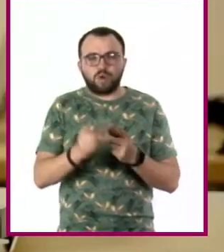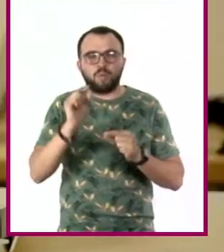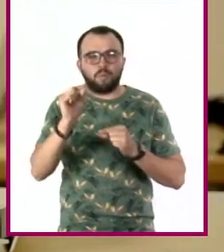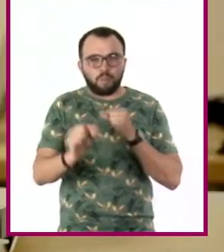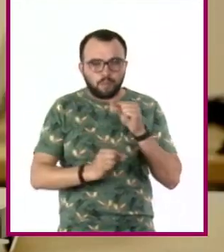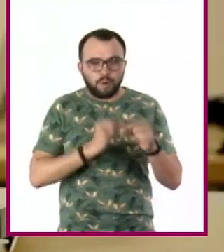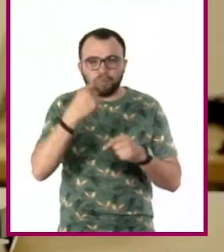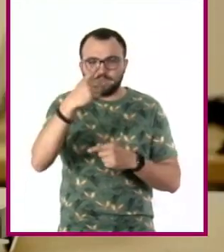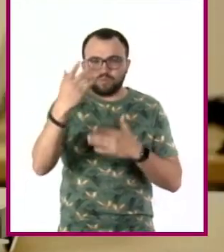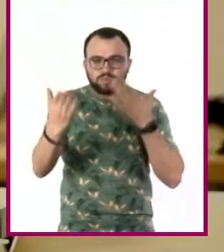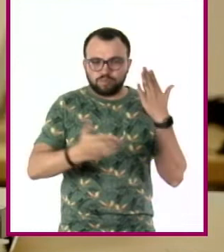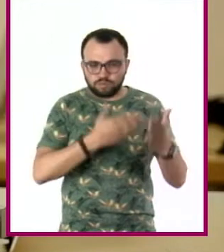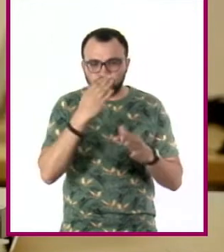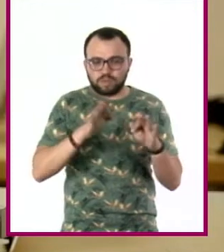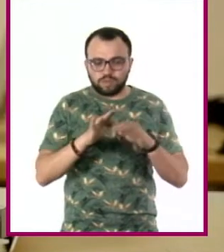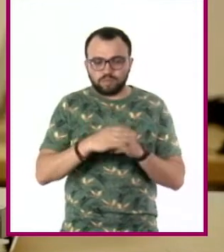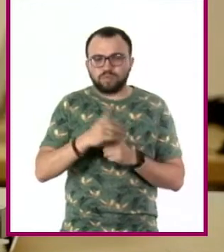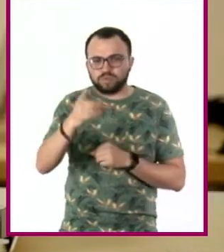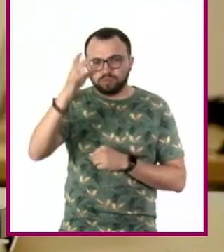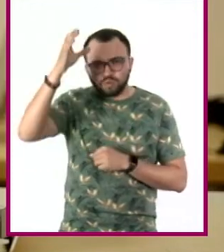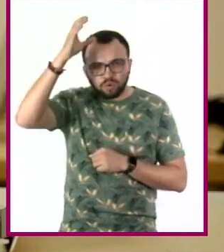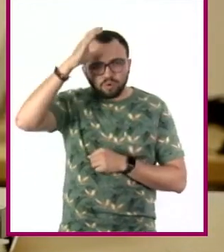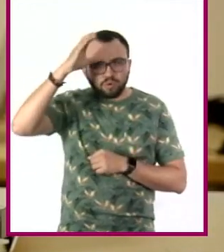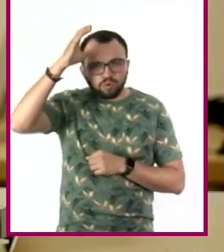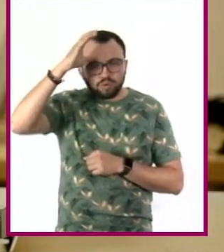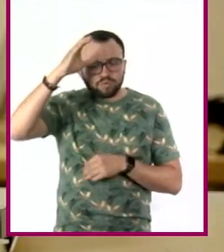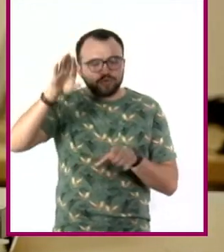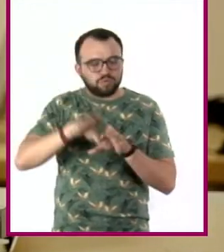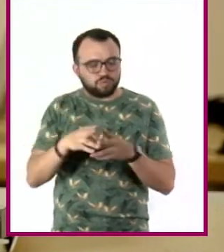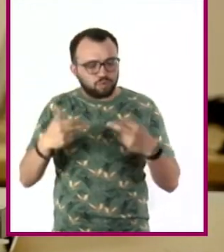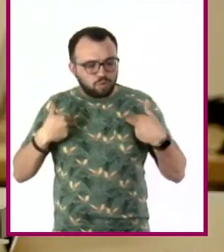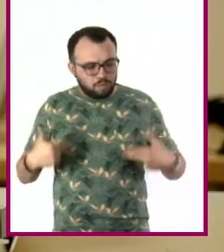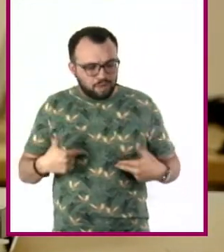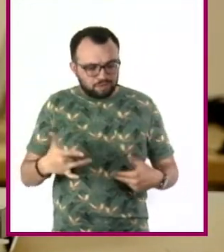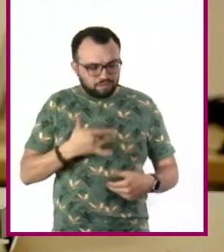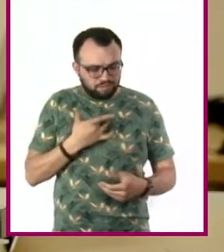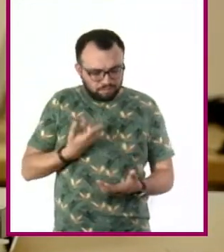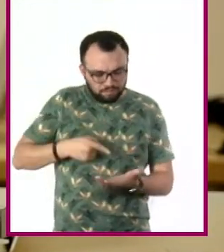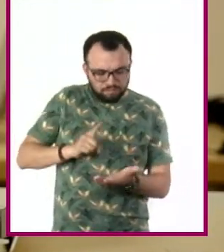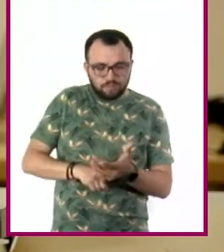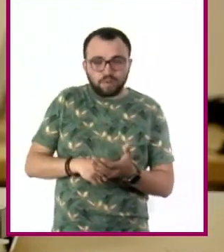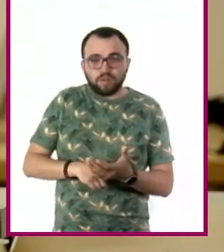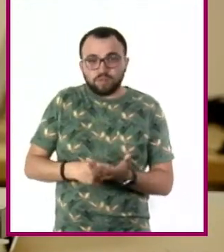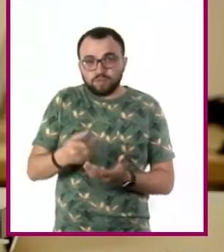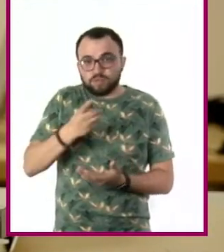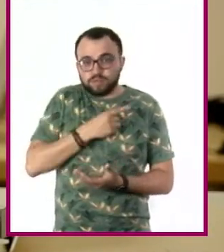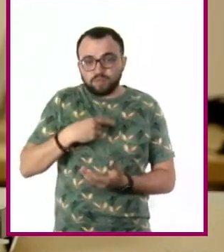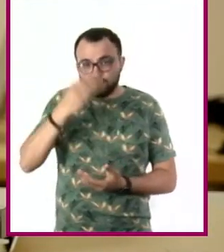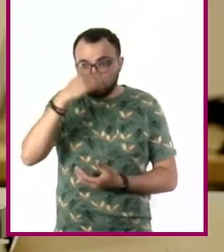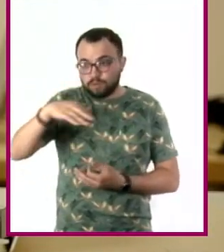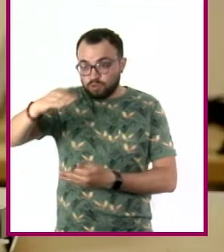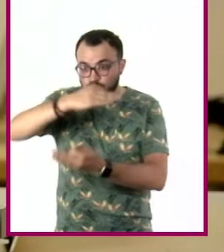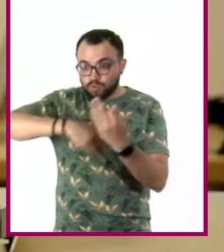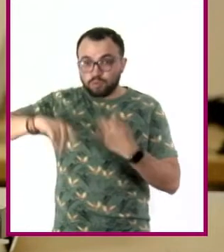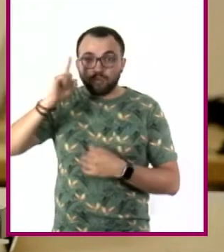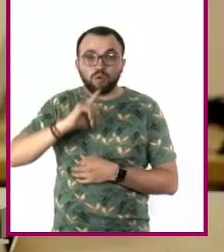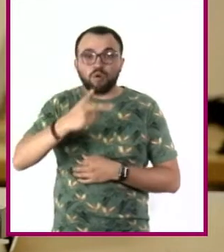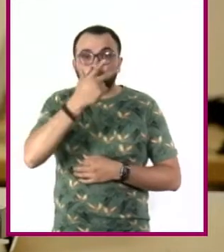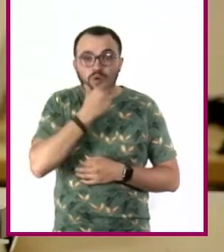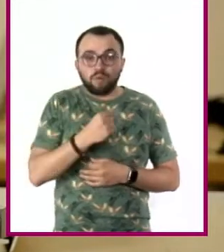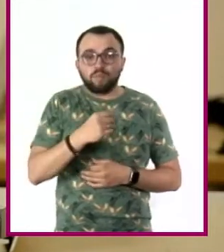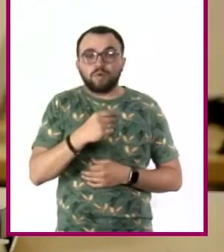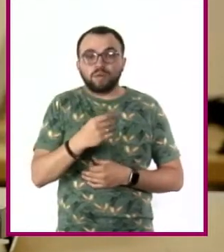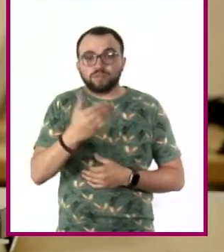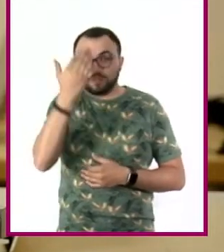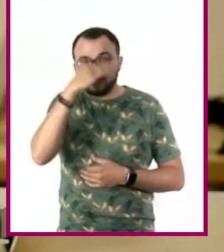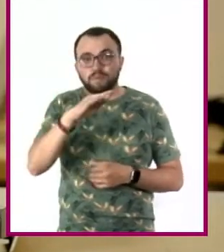y trabajo se formen una conciencia humana, desde su sentir, desde el hecho de que todas y todos en algún momento hemos sabido o experimentado la